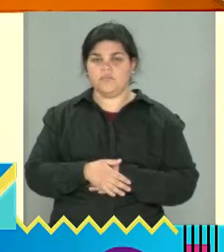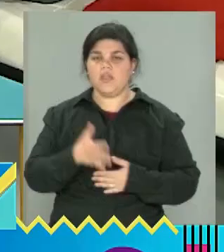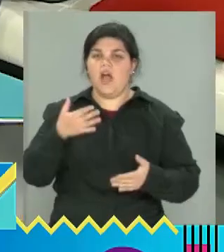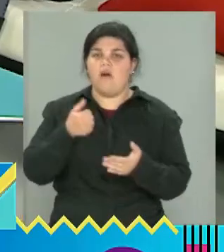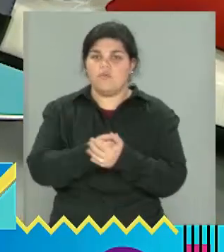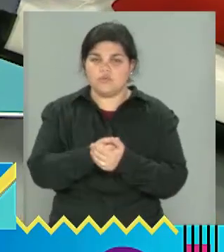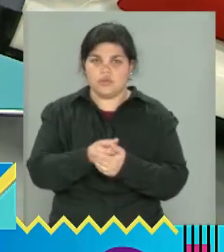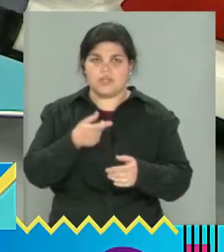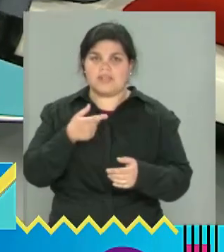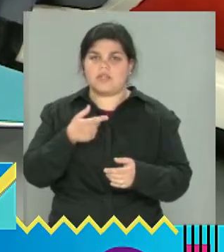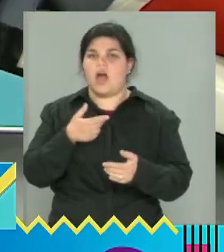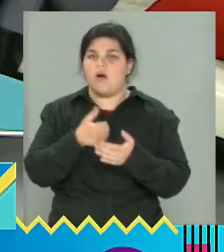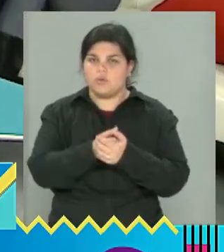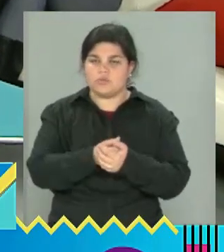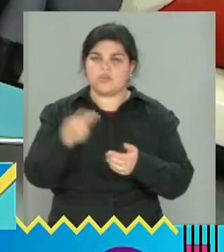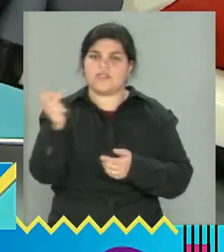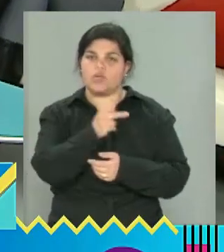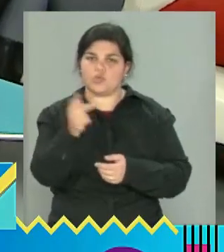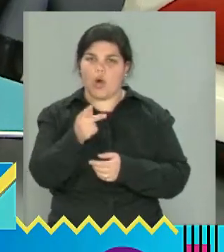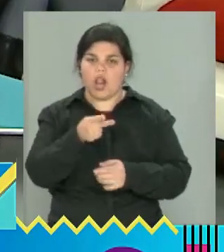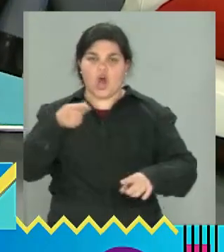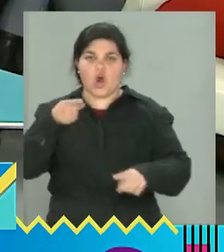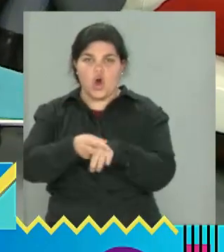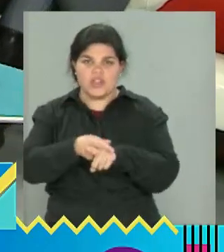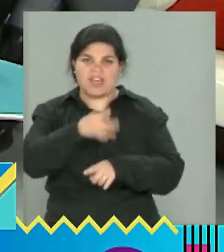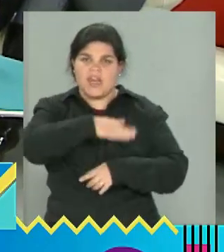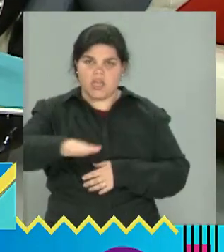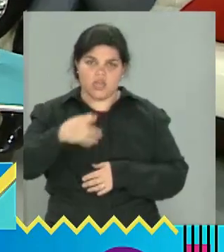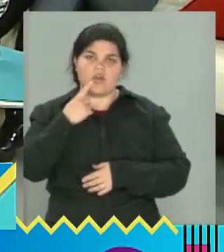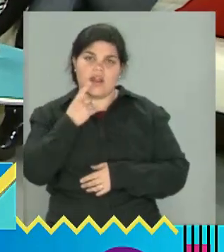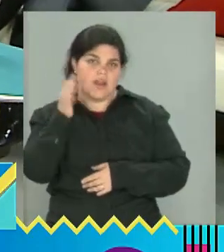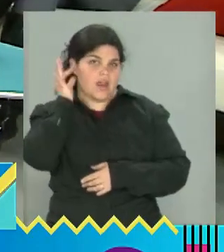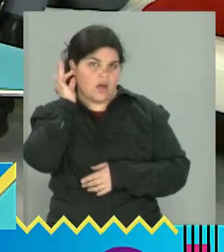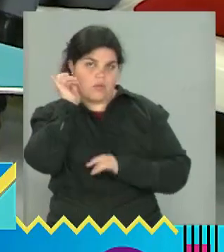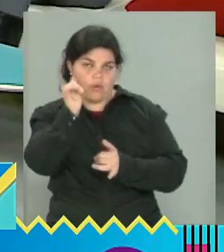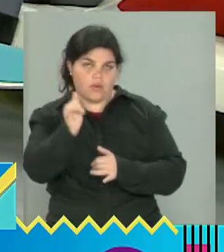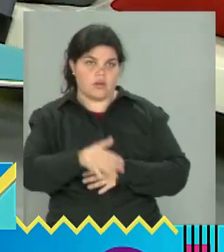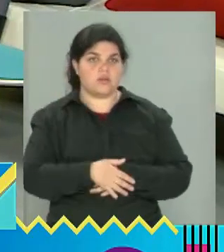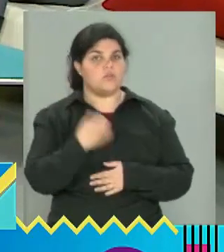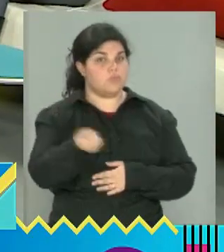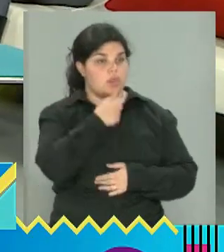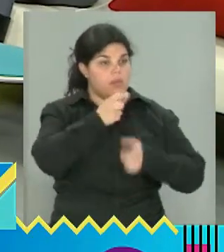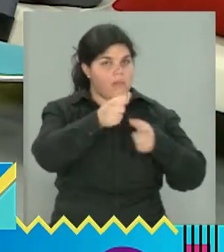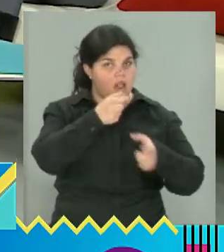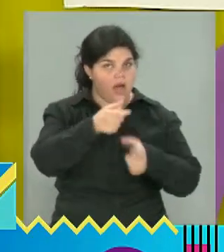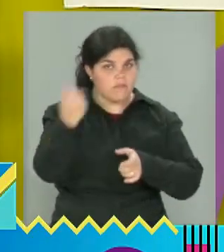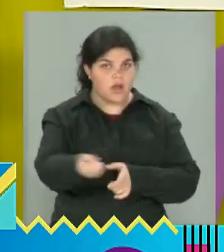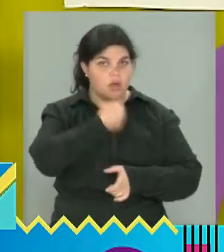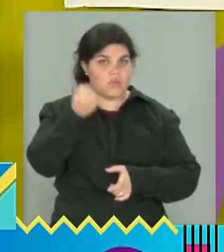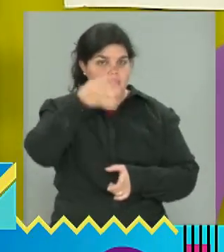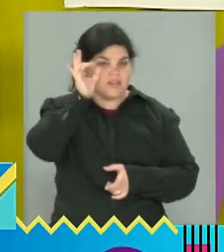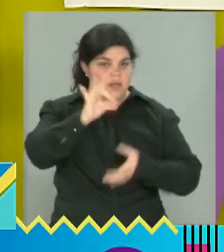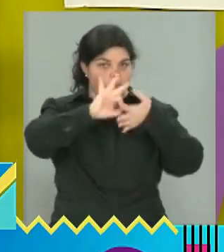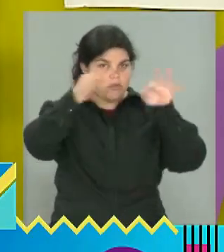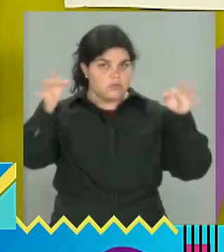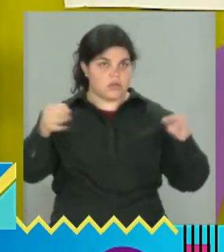y adolescentes. Bien, la importancia del lenguaje, algo que se repite bastante al momento de hablar de las temáticas, ¿no? También tenerlo en cuenta con